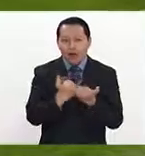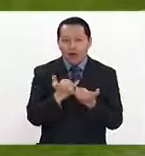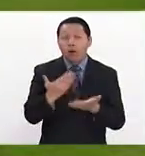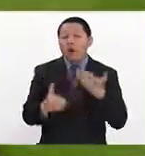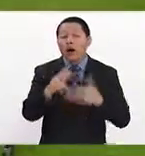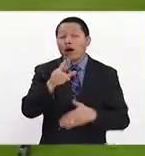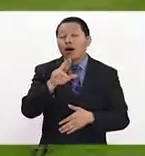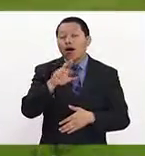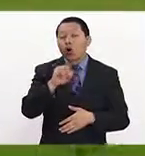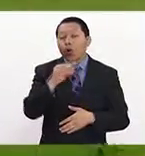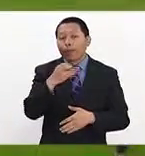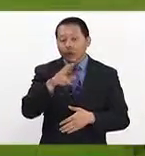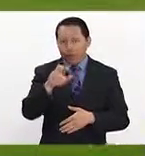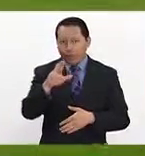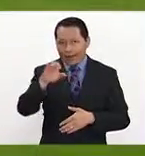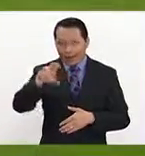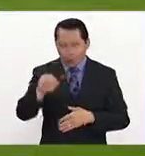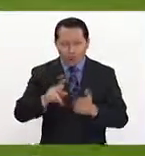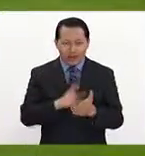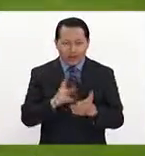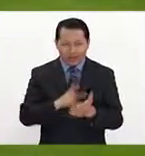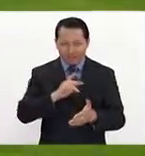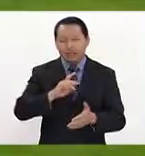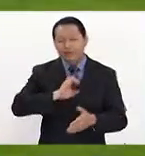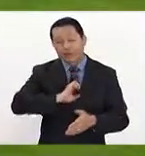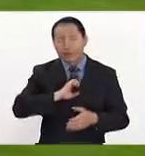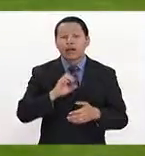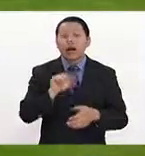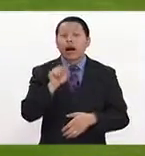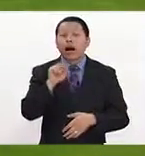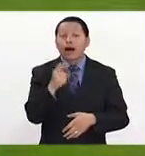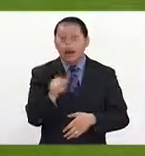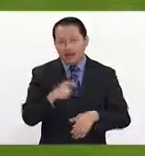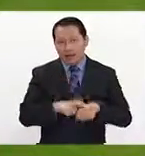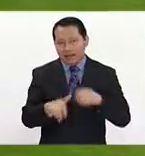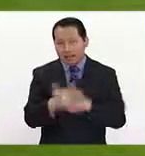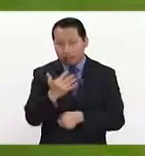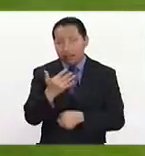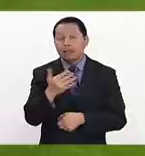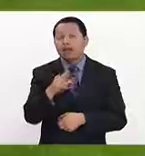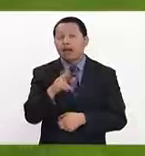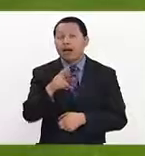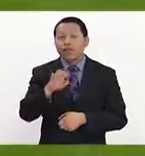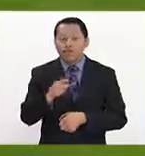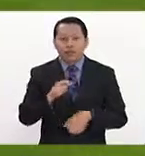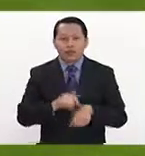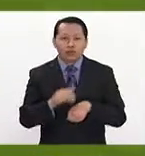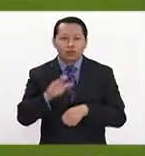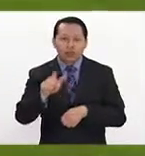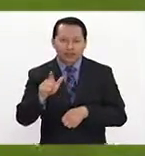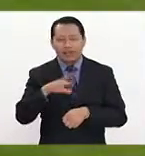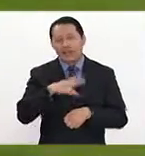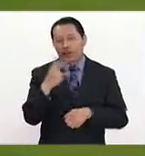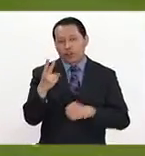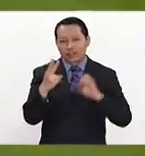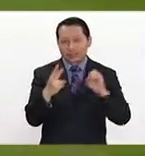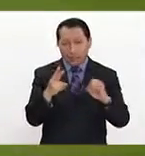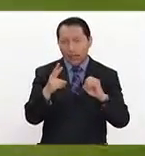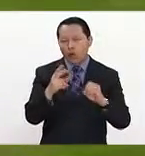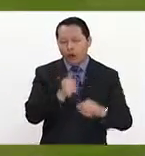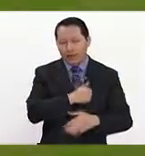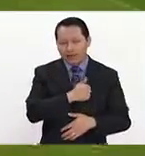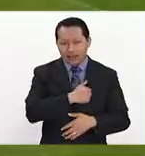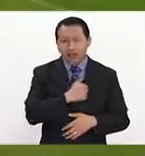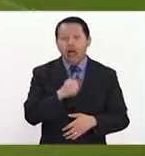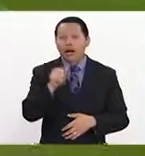Omar Romano para dirigir al equipo otra vez. Ángel Enríquez al 15, Ravel Morrison al 57 con el 2-0 para el Atlas,